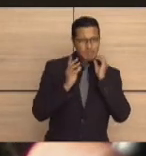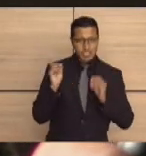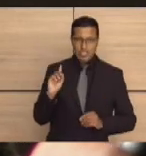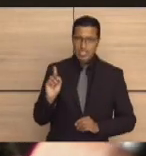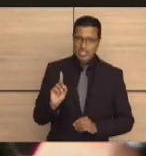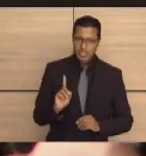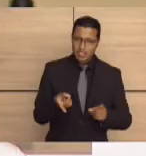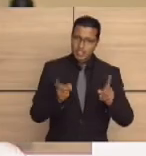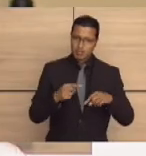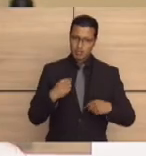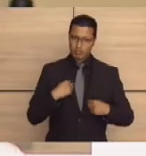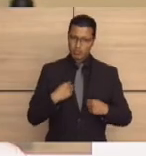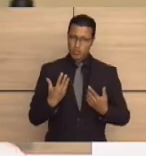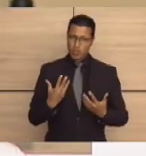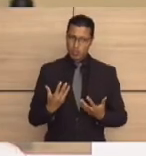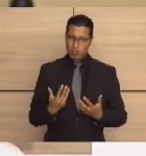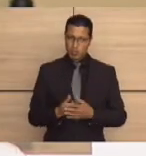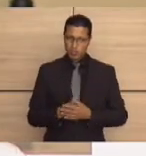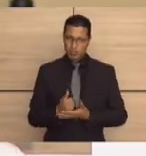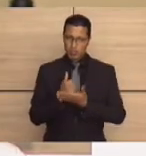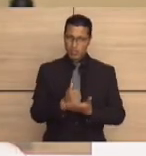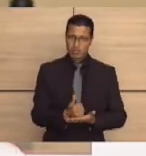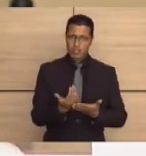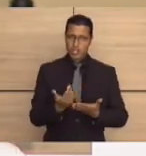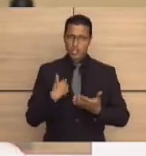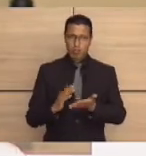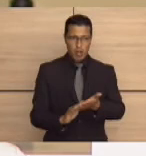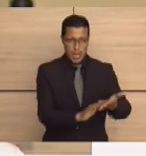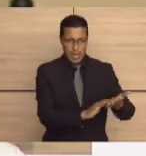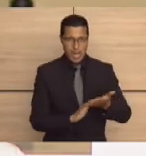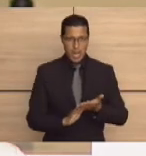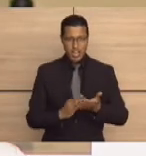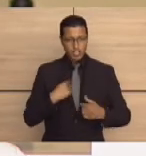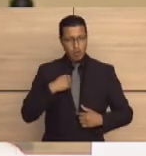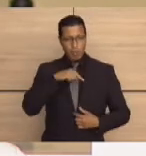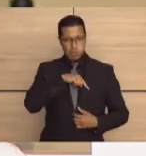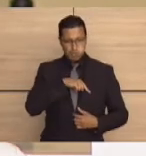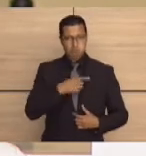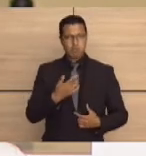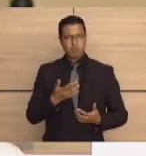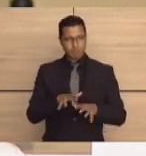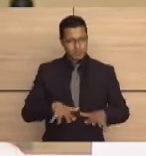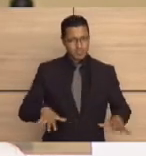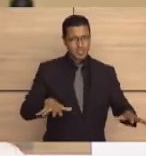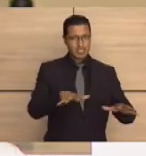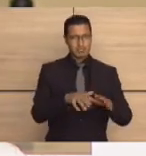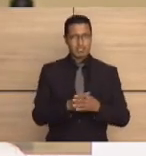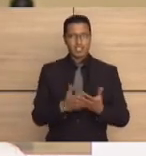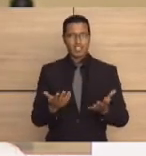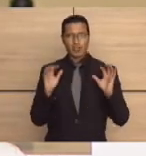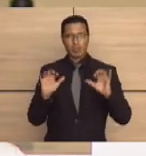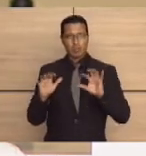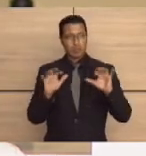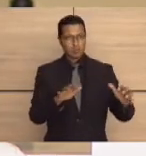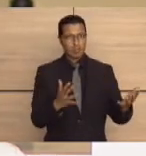también debemos comenzar un proceso de catarsis, de comenzar a sanar esto que tenemos dentro mediante este tipo de espacios, mediante foros,